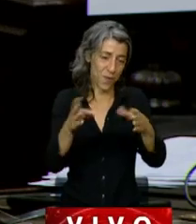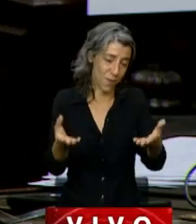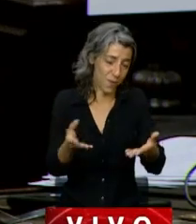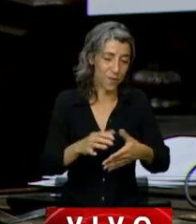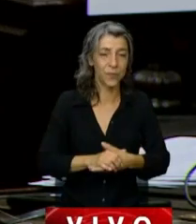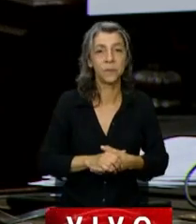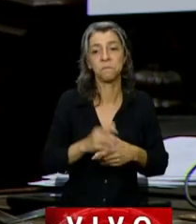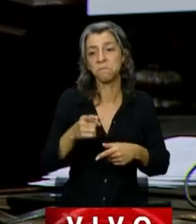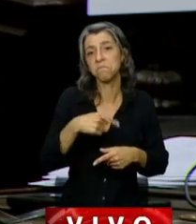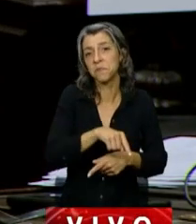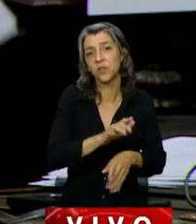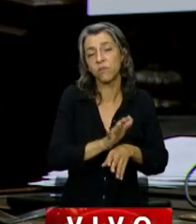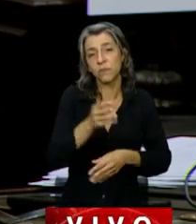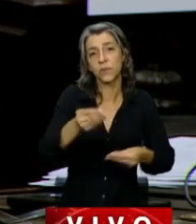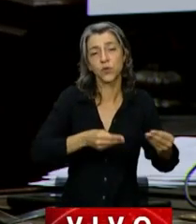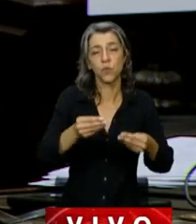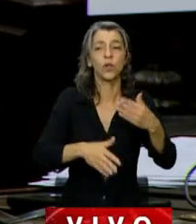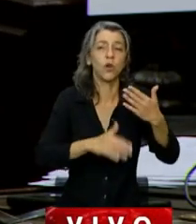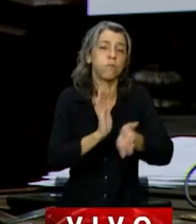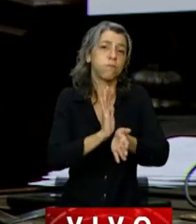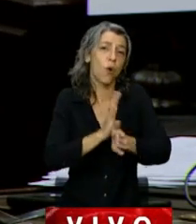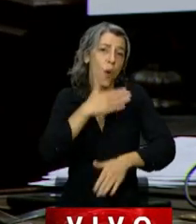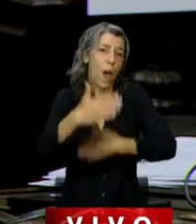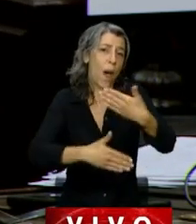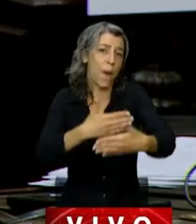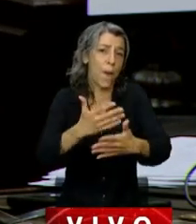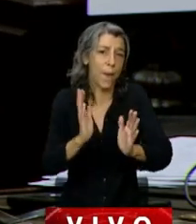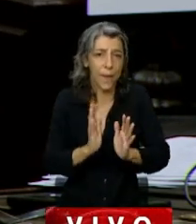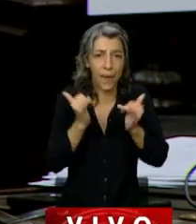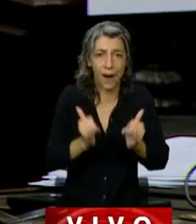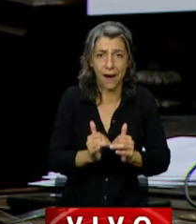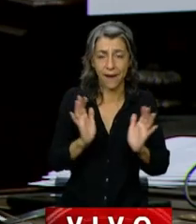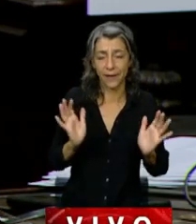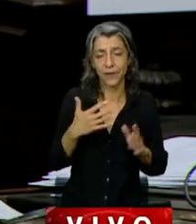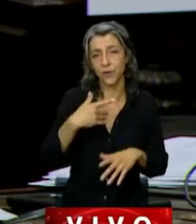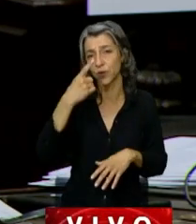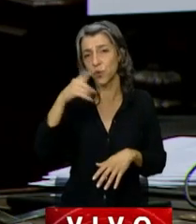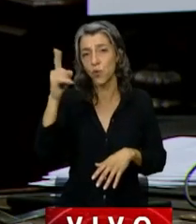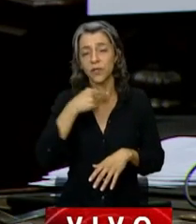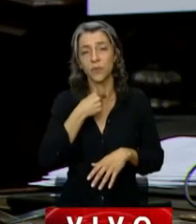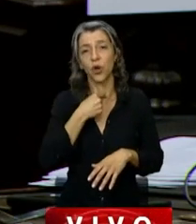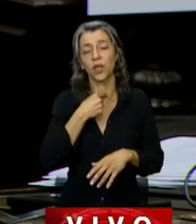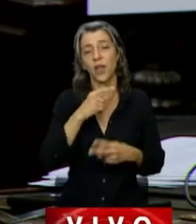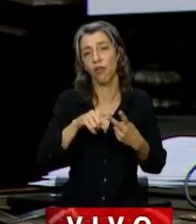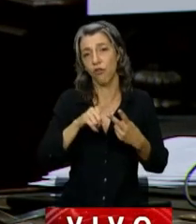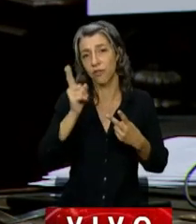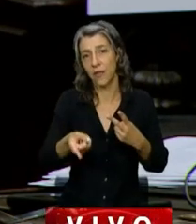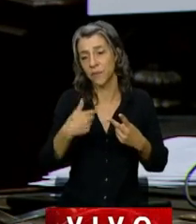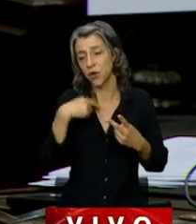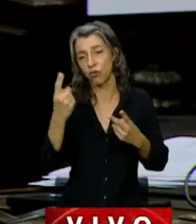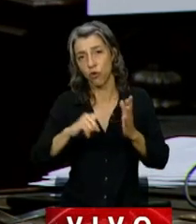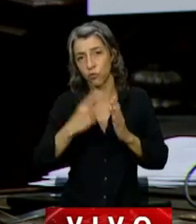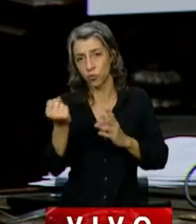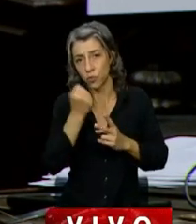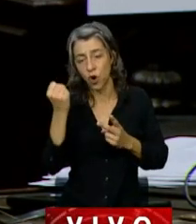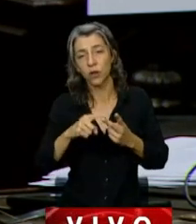avance que este presupuesto refleje eso. Y por último, quiero hacer una breve referencia también a otro punto